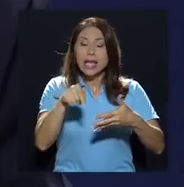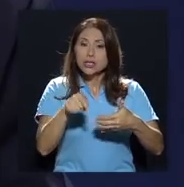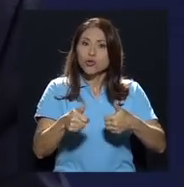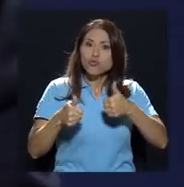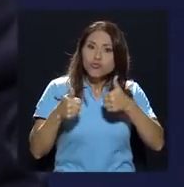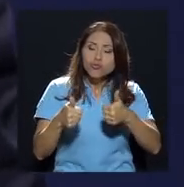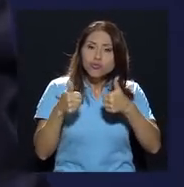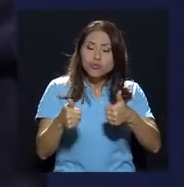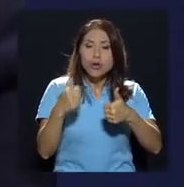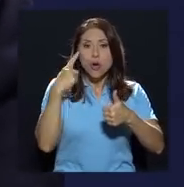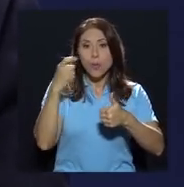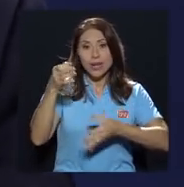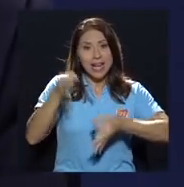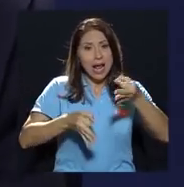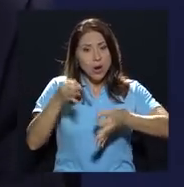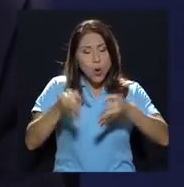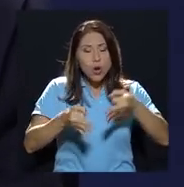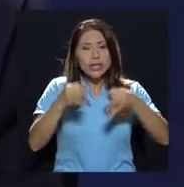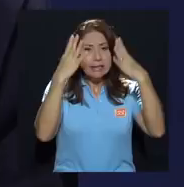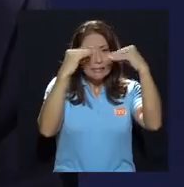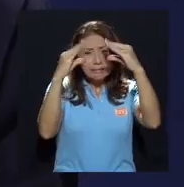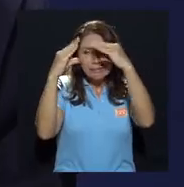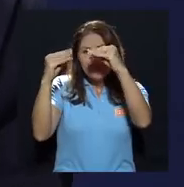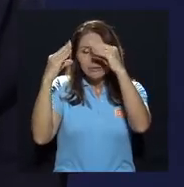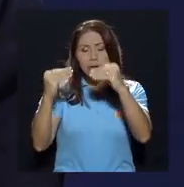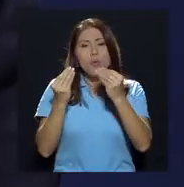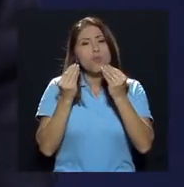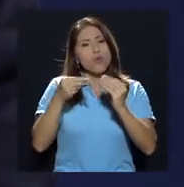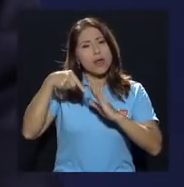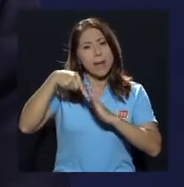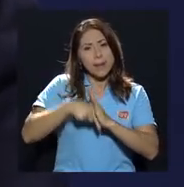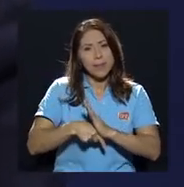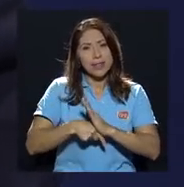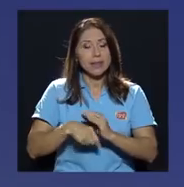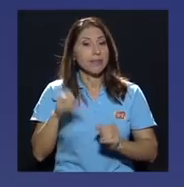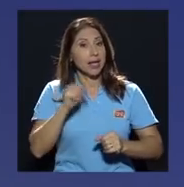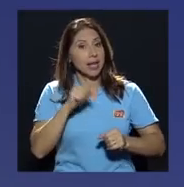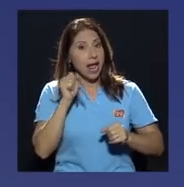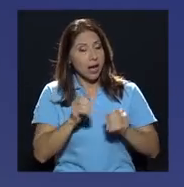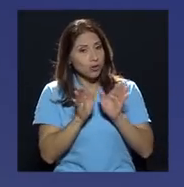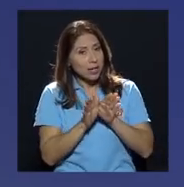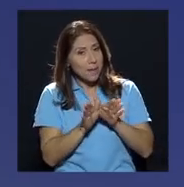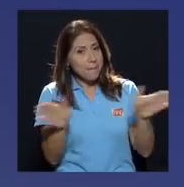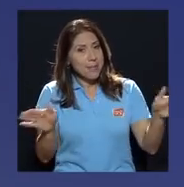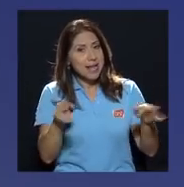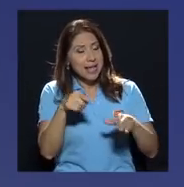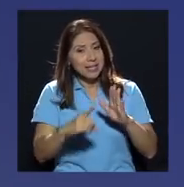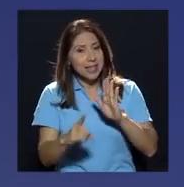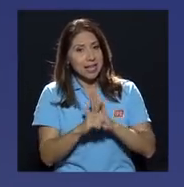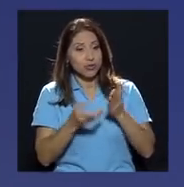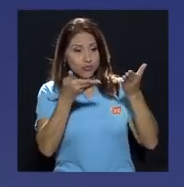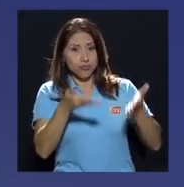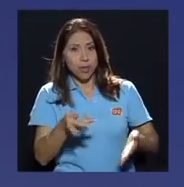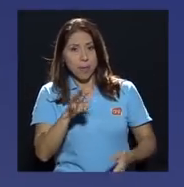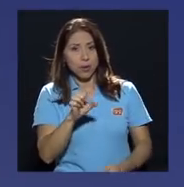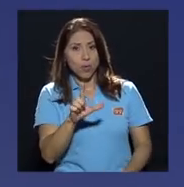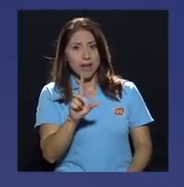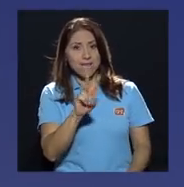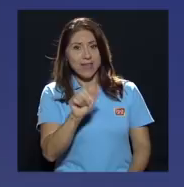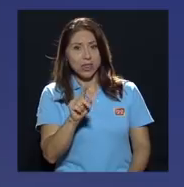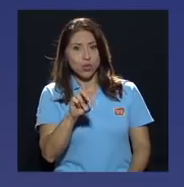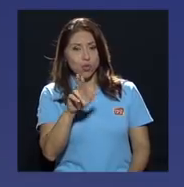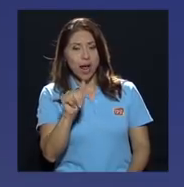forma la corte de un tema muy ampliamente claro se amplía la concepción de ese derecho cual estamos cuando